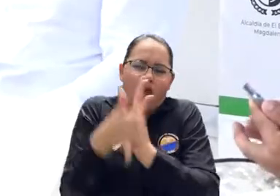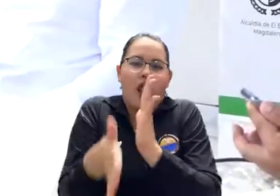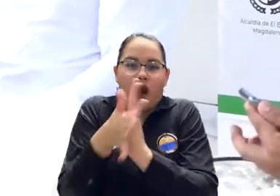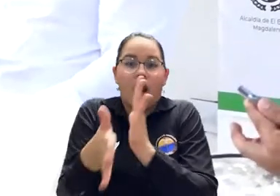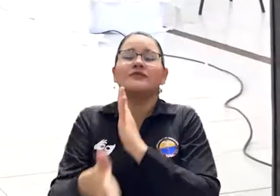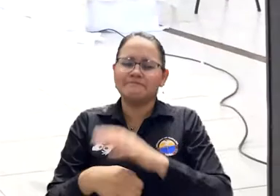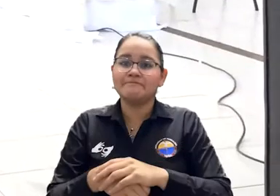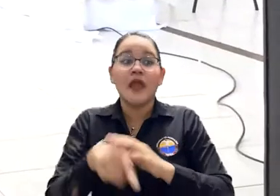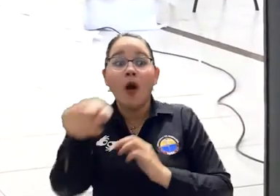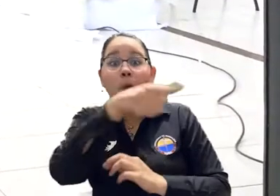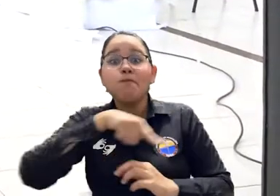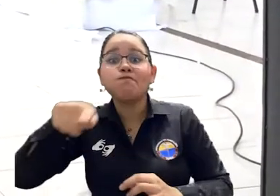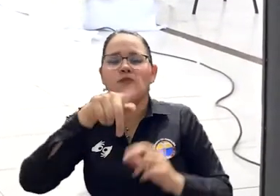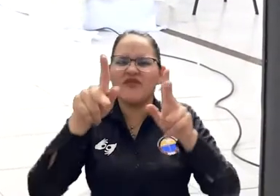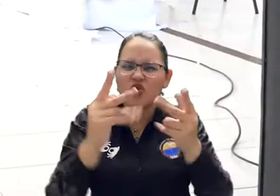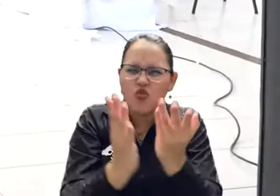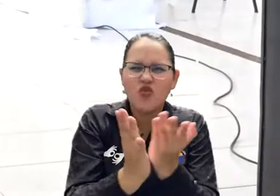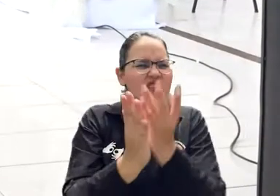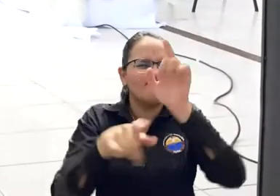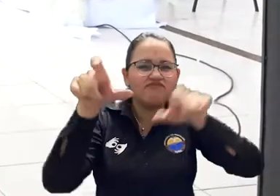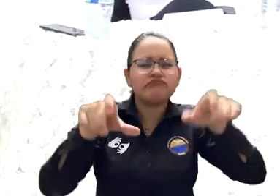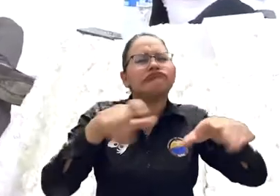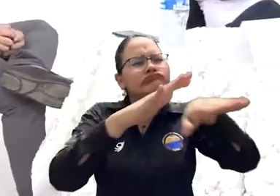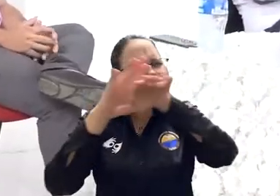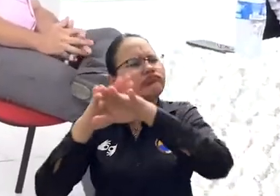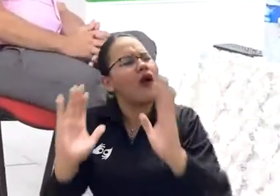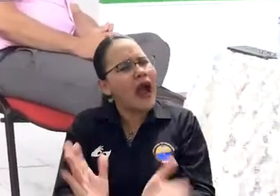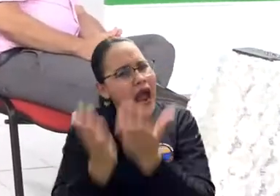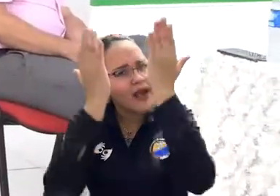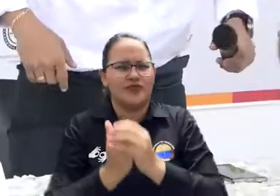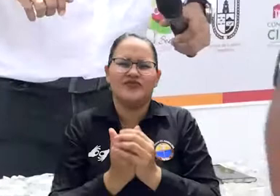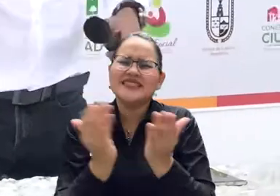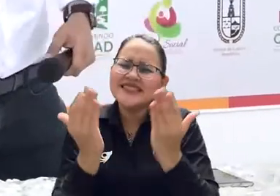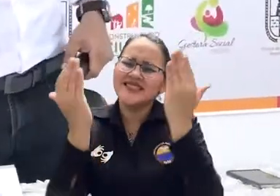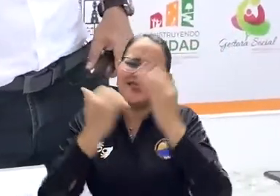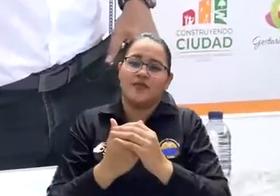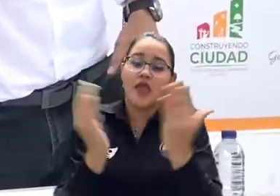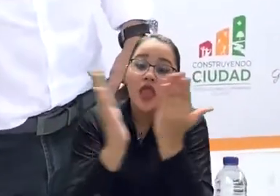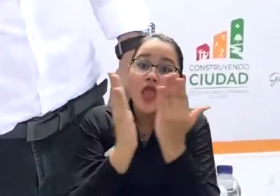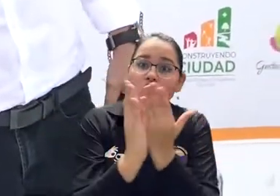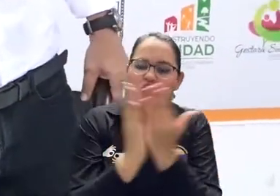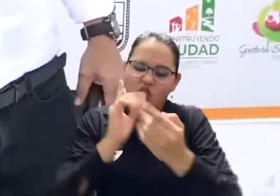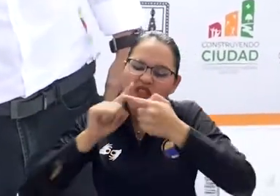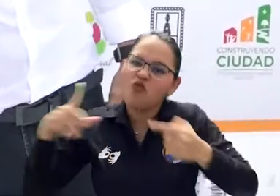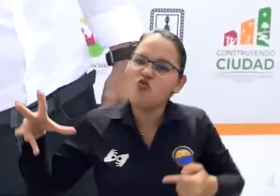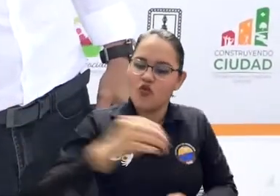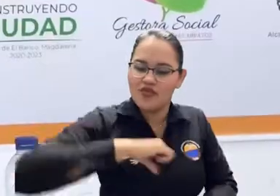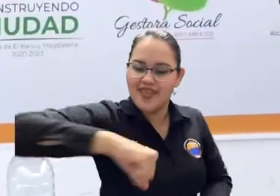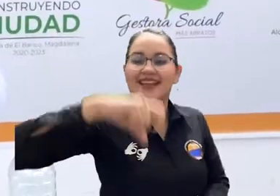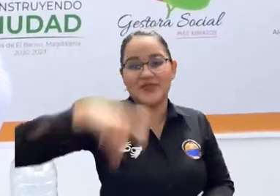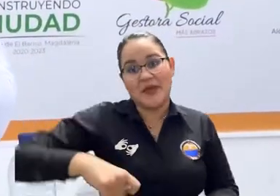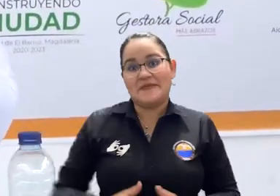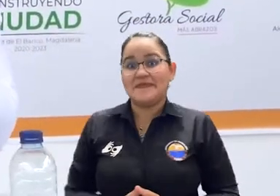en la educación como un factor de crecimiento para toda la sociedad sin rango de edad, como un derecho de todos. ¿Por qué? Porque yo le estaba